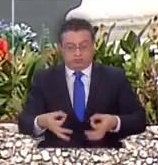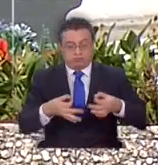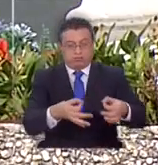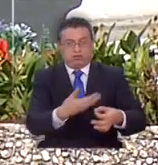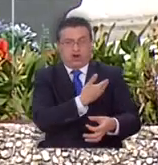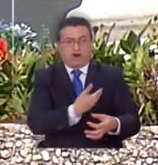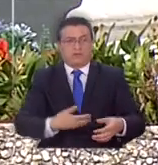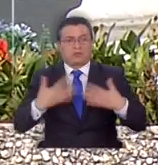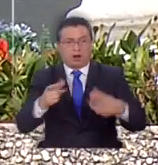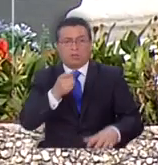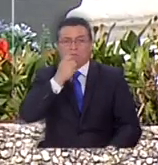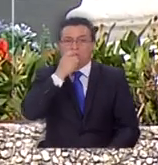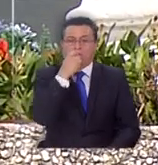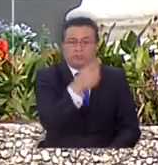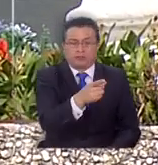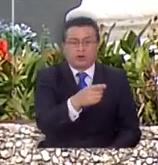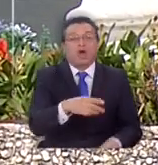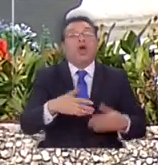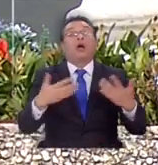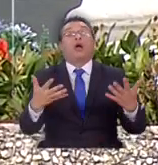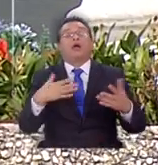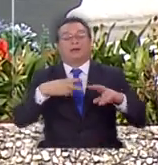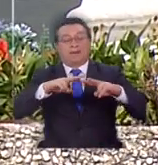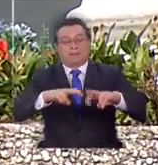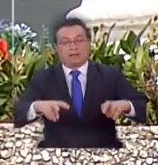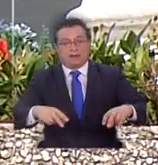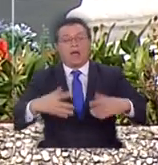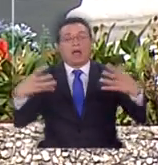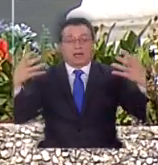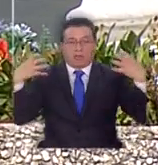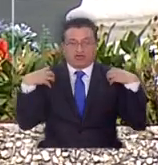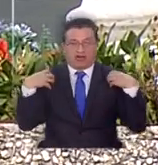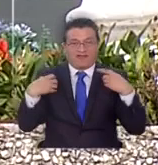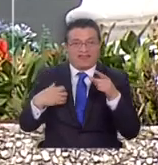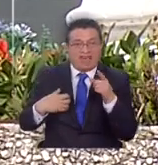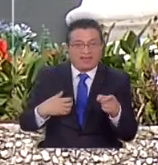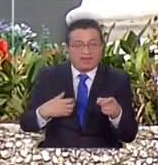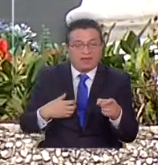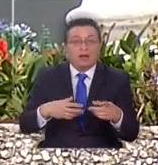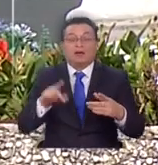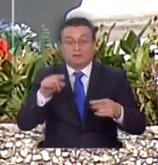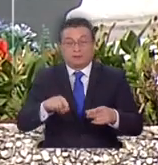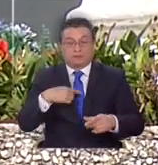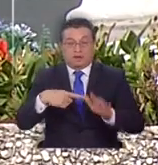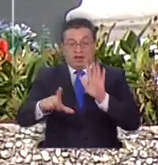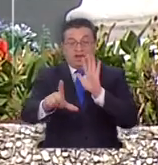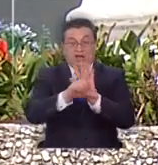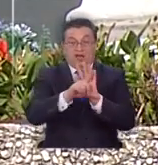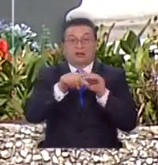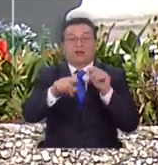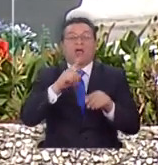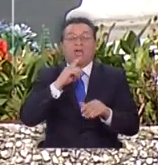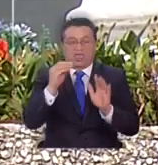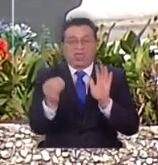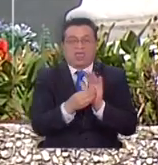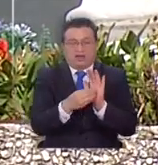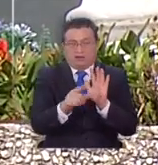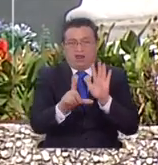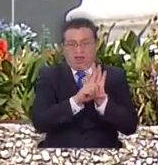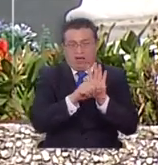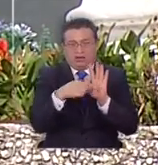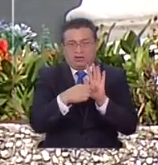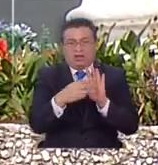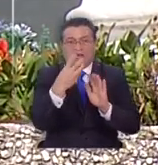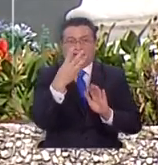una denuncia para que se investigue la responsabilidad, recordando que nuestra legislación establece en el Código Penal, en el